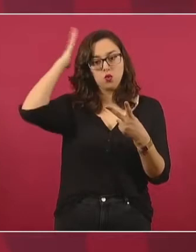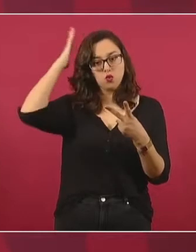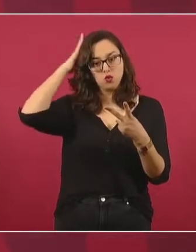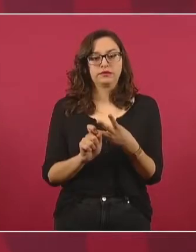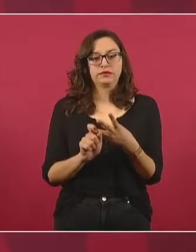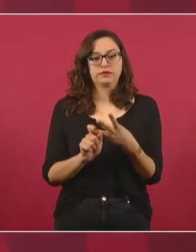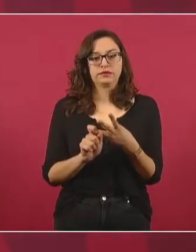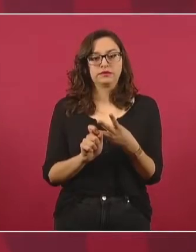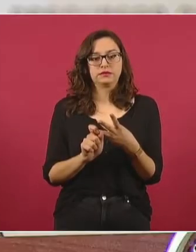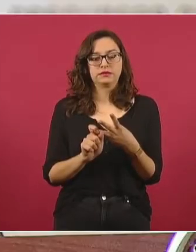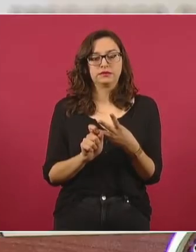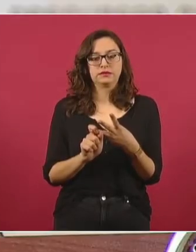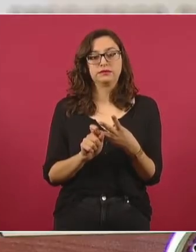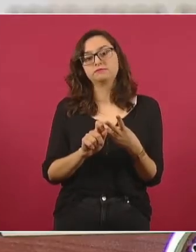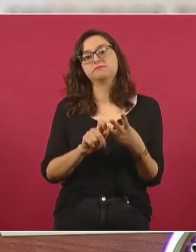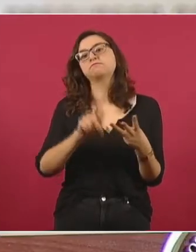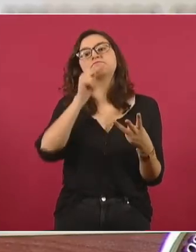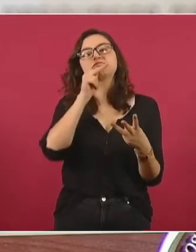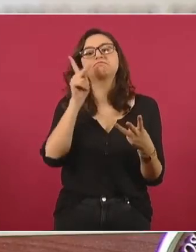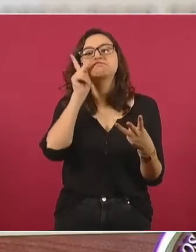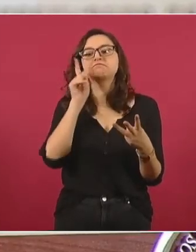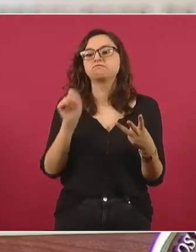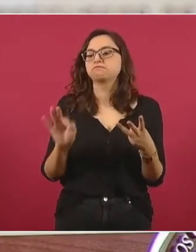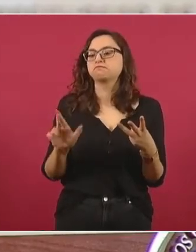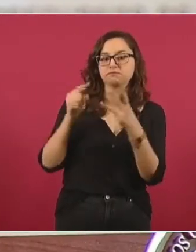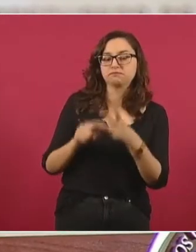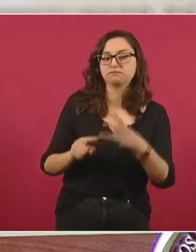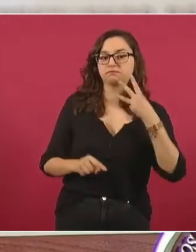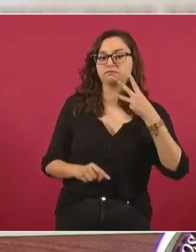Guterres, y que el Papa Francisco, los tres,